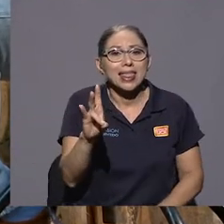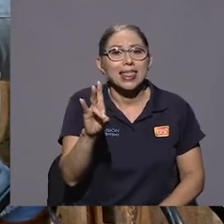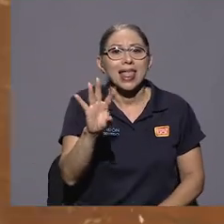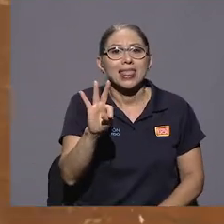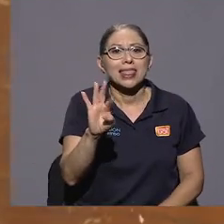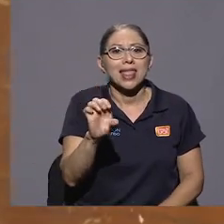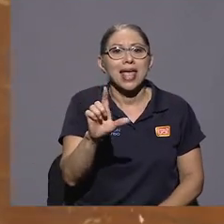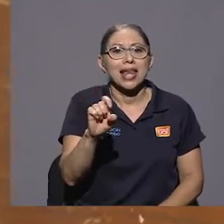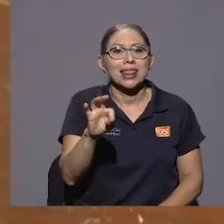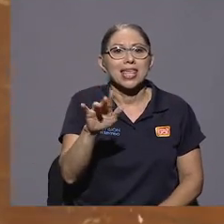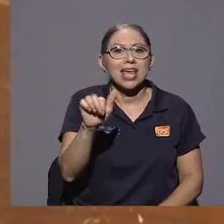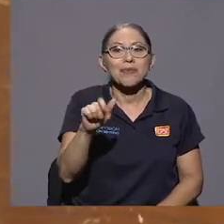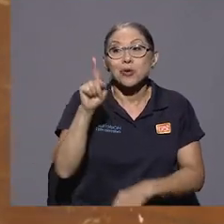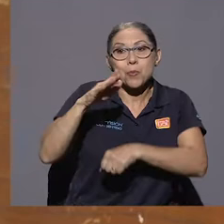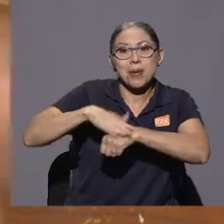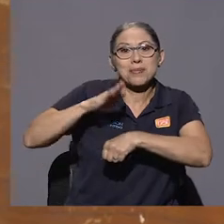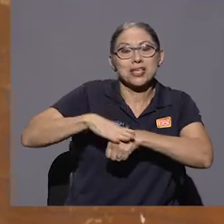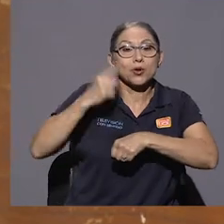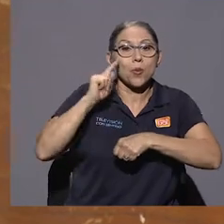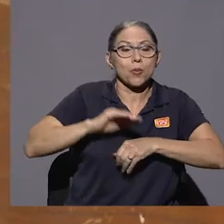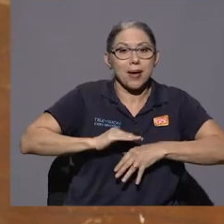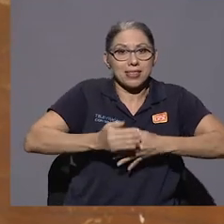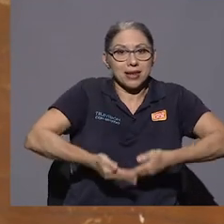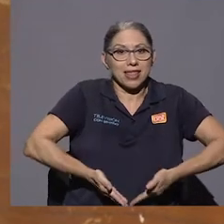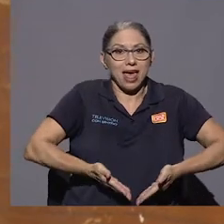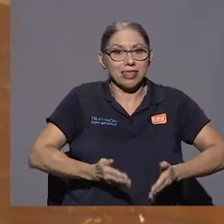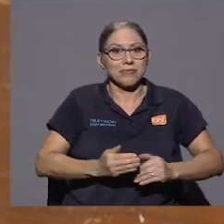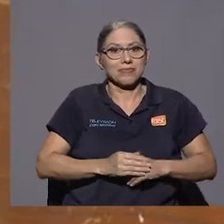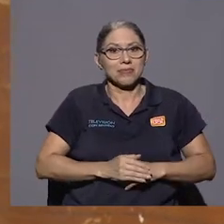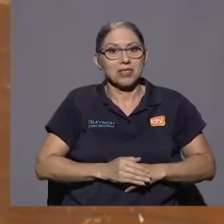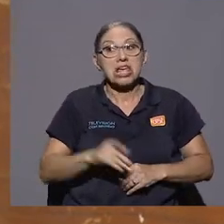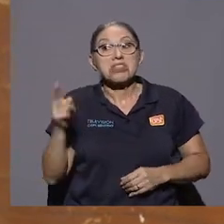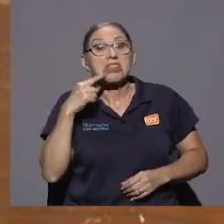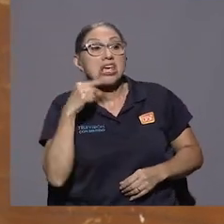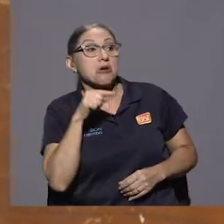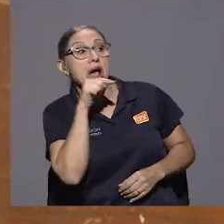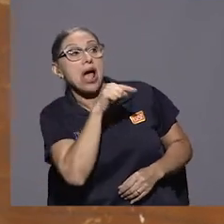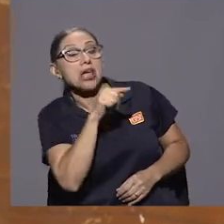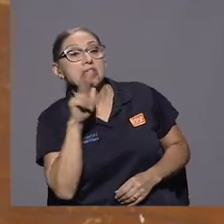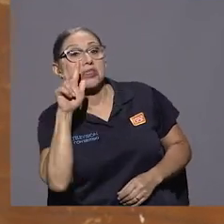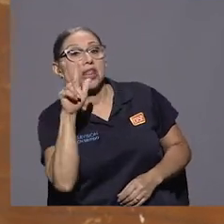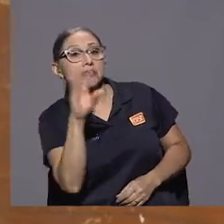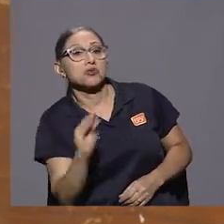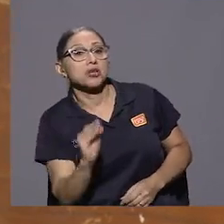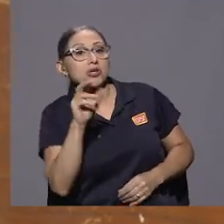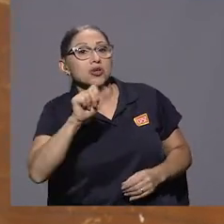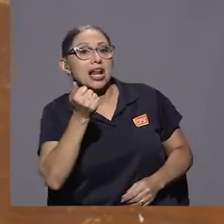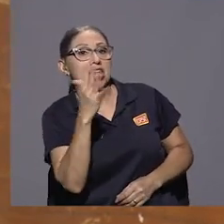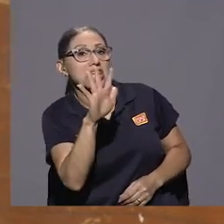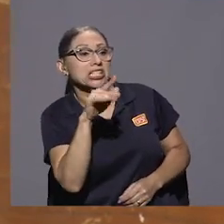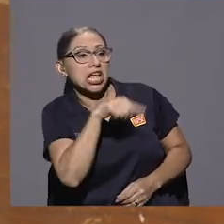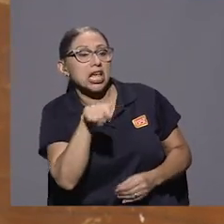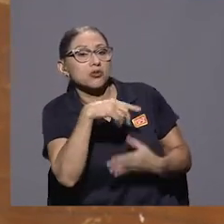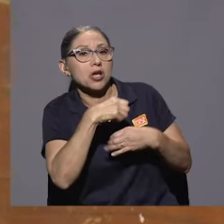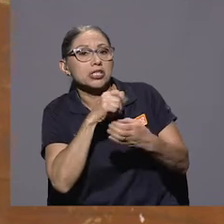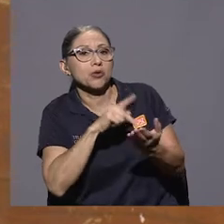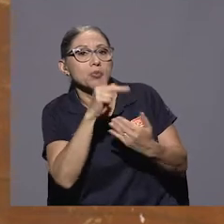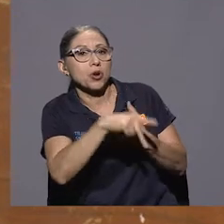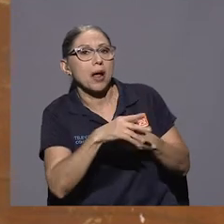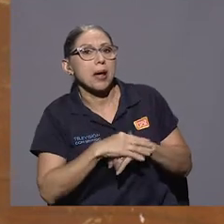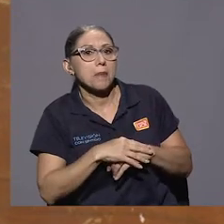maternidad. Y entonces que había tres muchachos ahí en el Canal 15 que estaban haciendo un programa y que y parecía